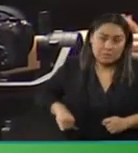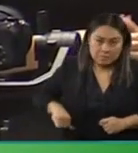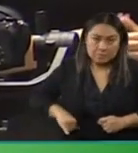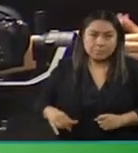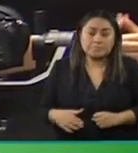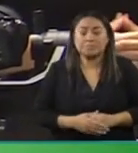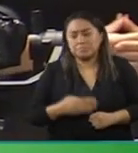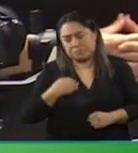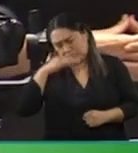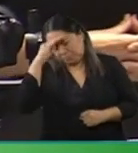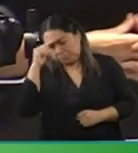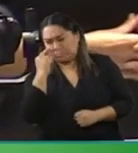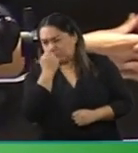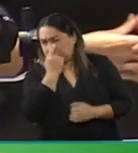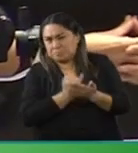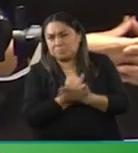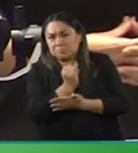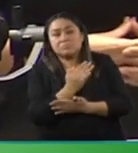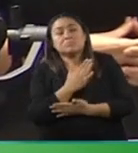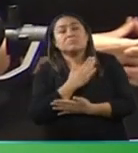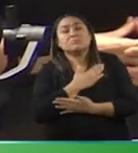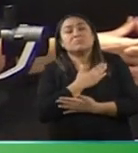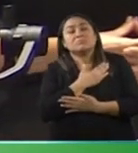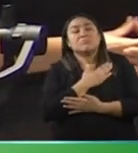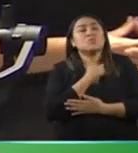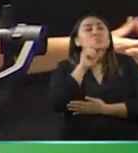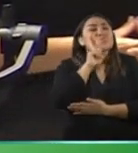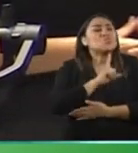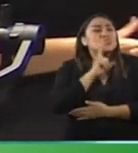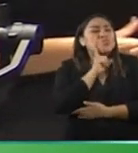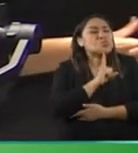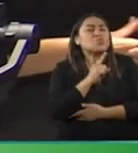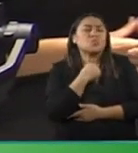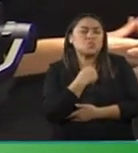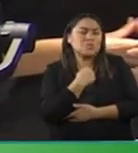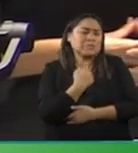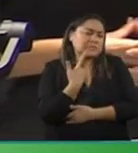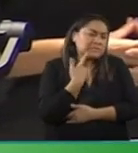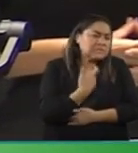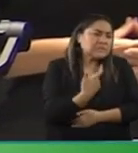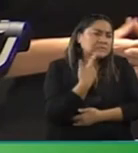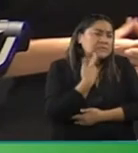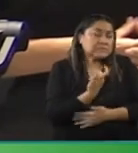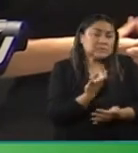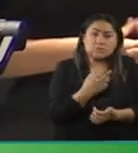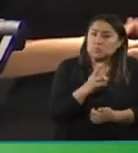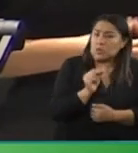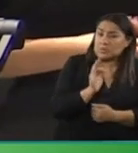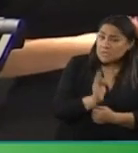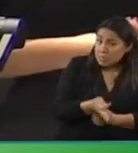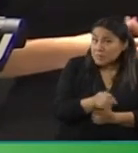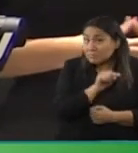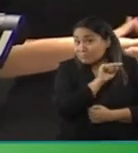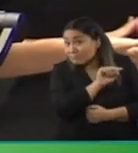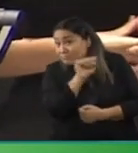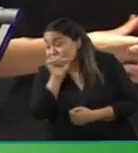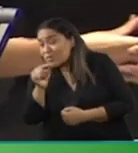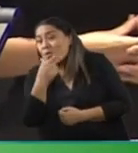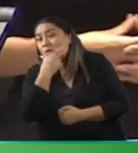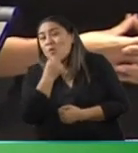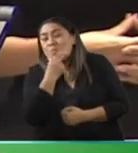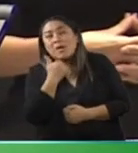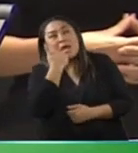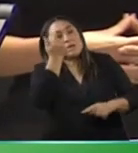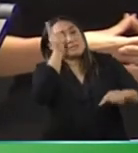Mi decisión de mujer en la lucha es no permitir que hombres pretendan violentar